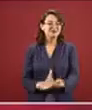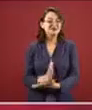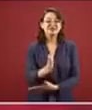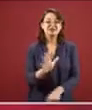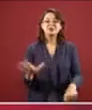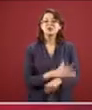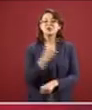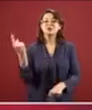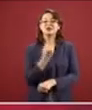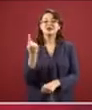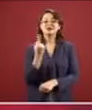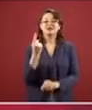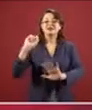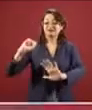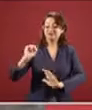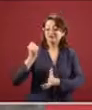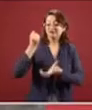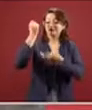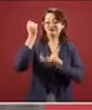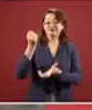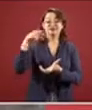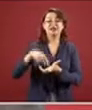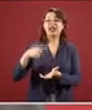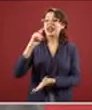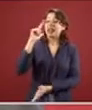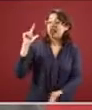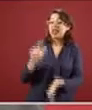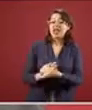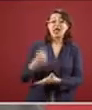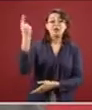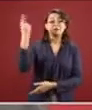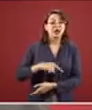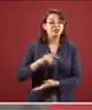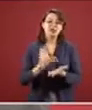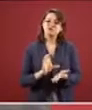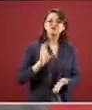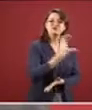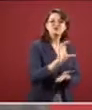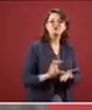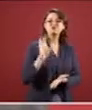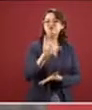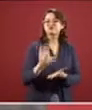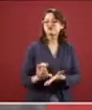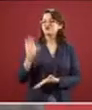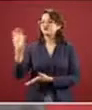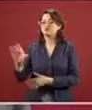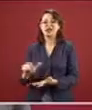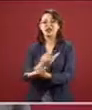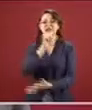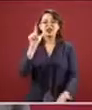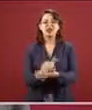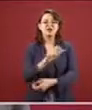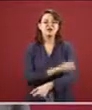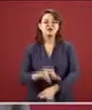se entrega, se distribuye de conformidad con la ley de coordinación fiscal.